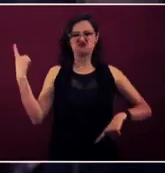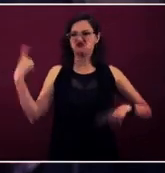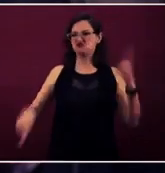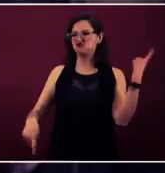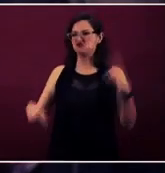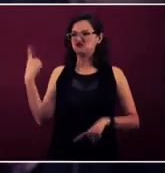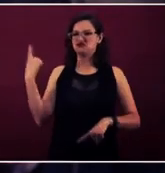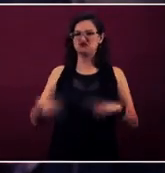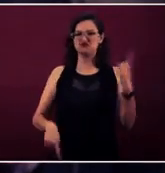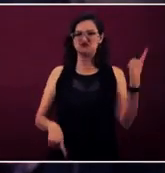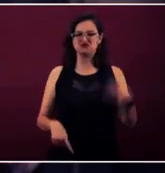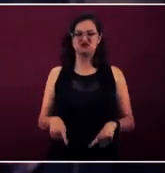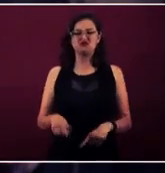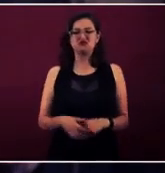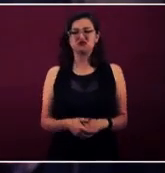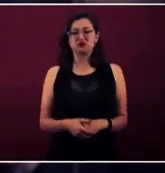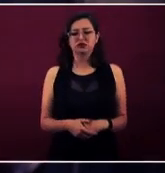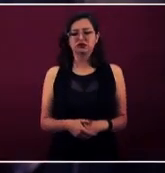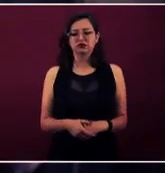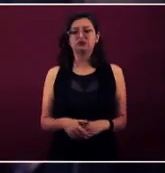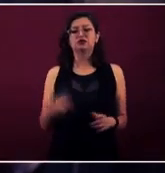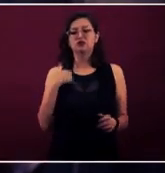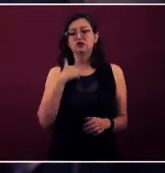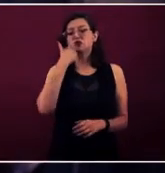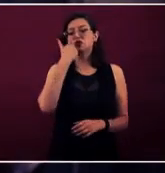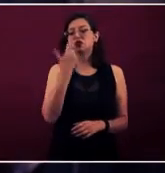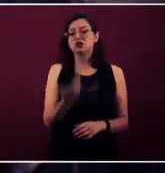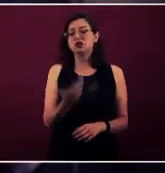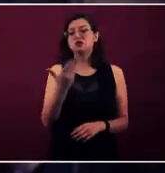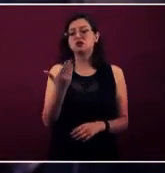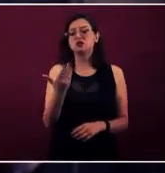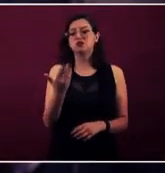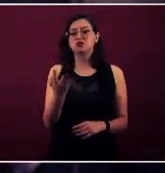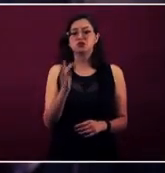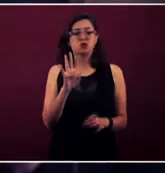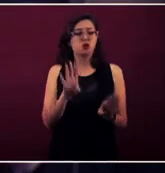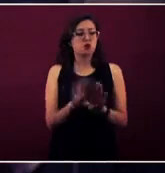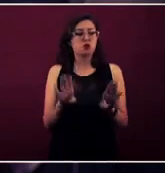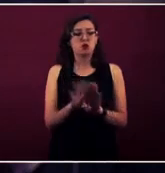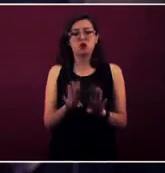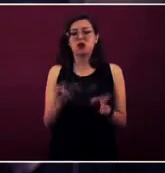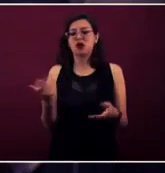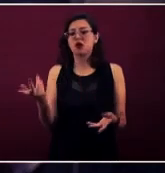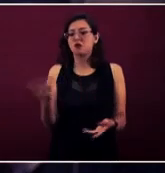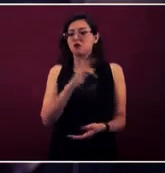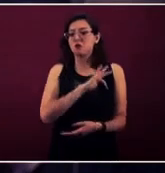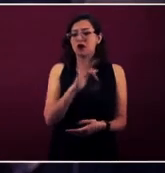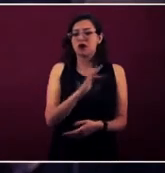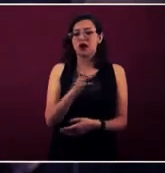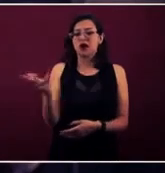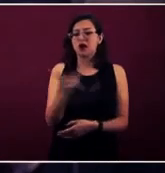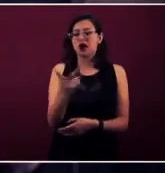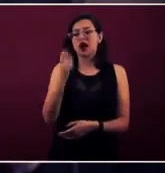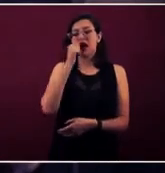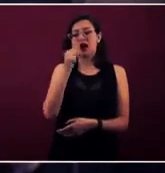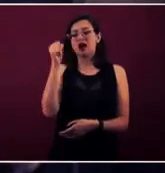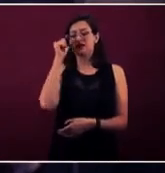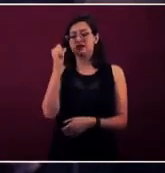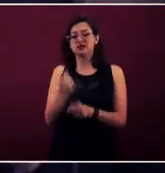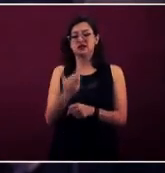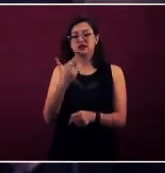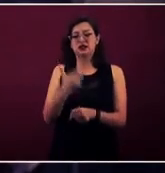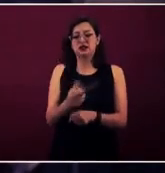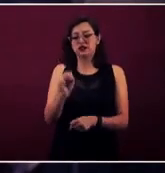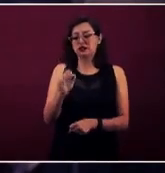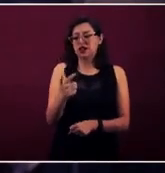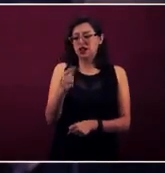Chiapas, y quisiera ver qué podría hacer usted. Ayer estaba la secretaria de Gobernación, por eso